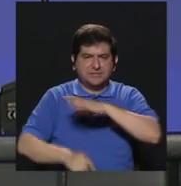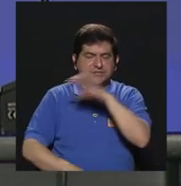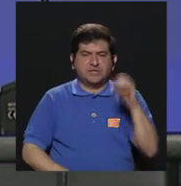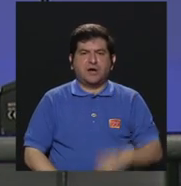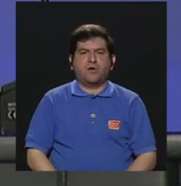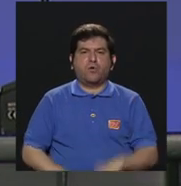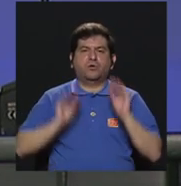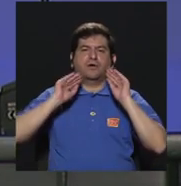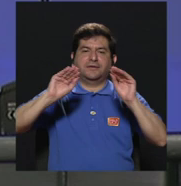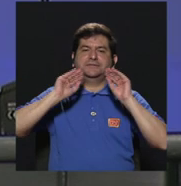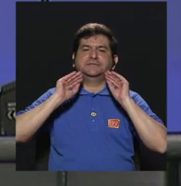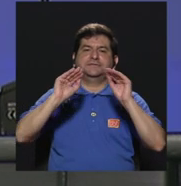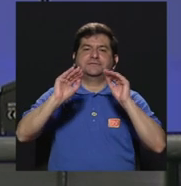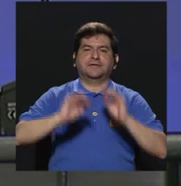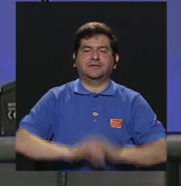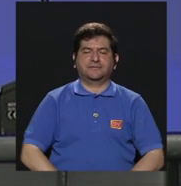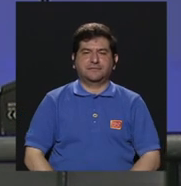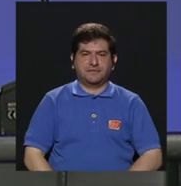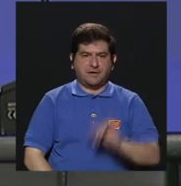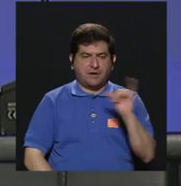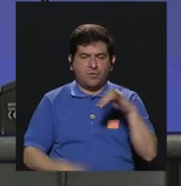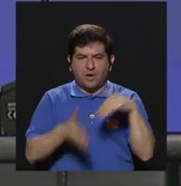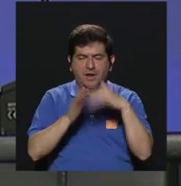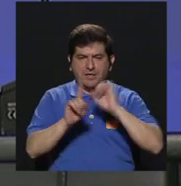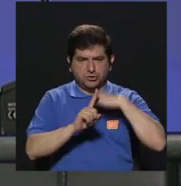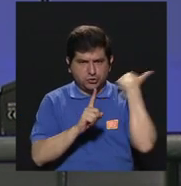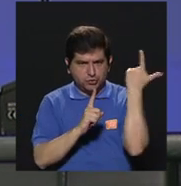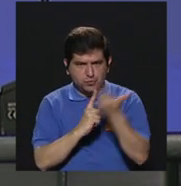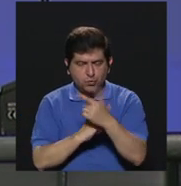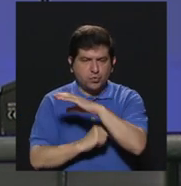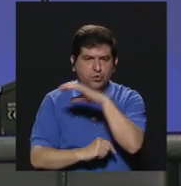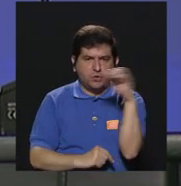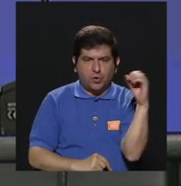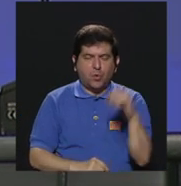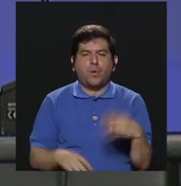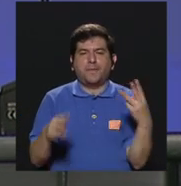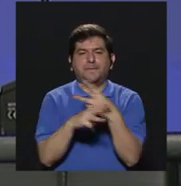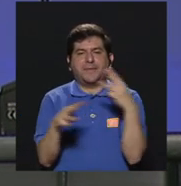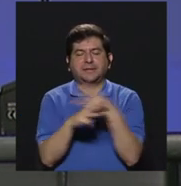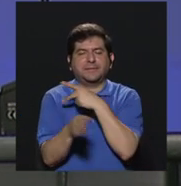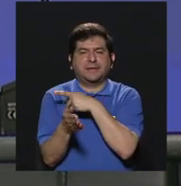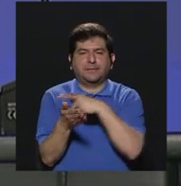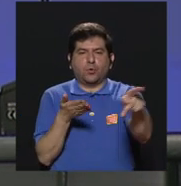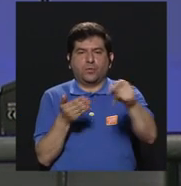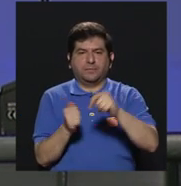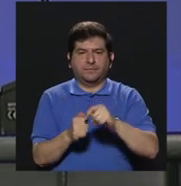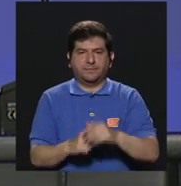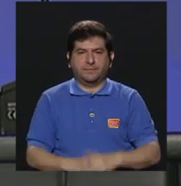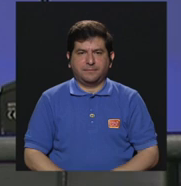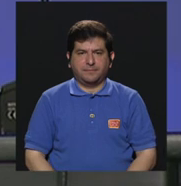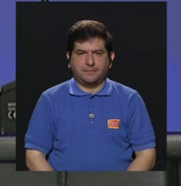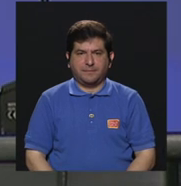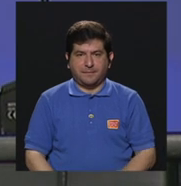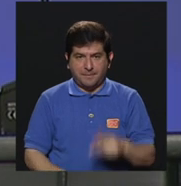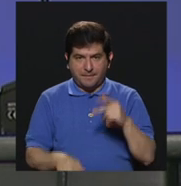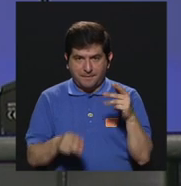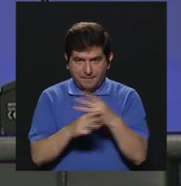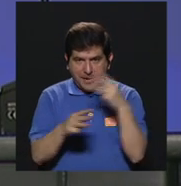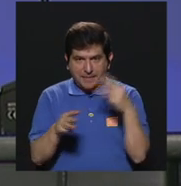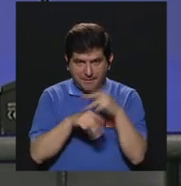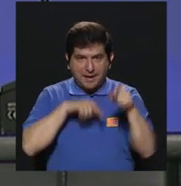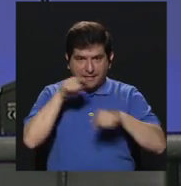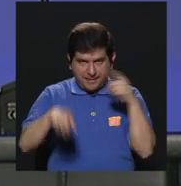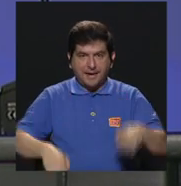como en la pedagogía, tanto en los estudios sociales como en la matemática pura. Hay matemática